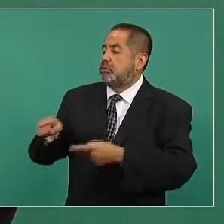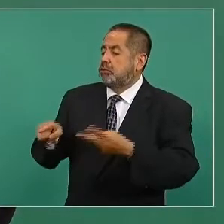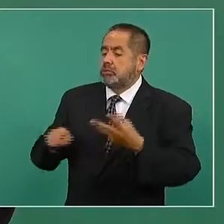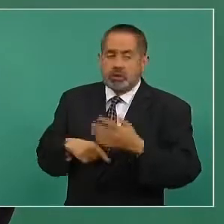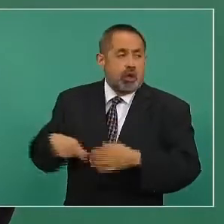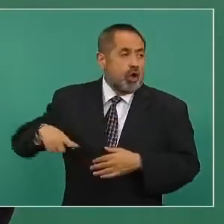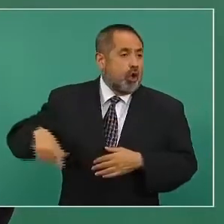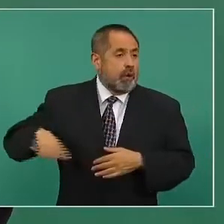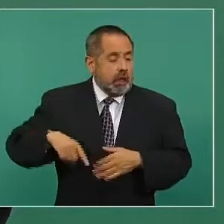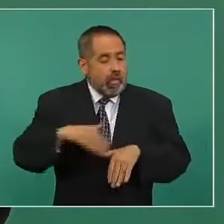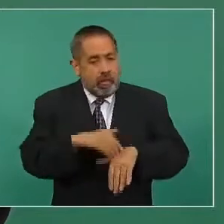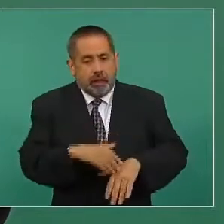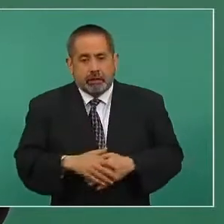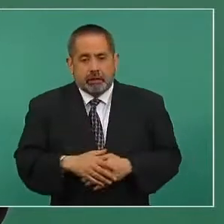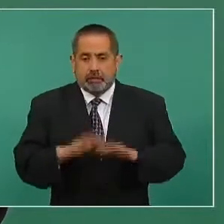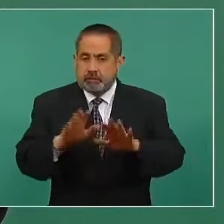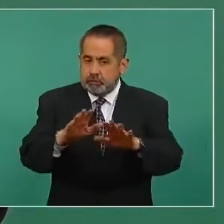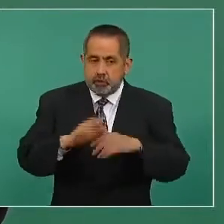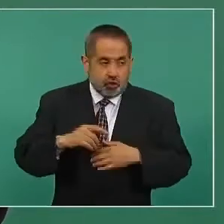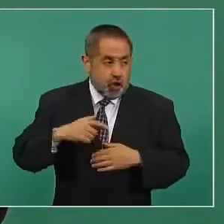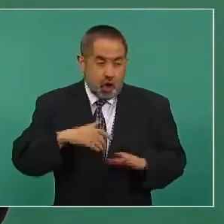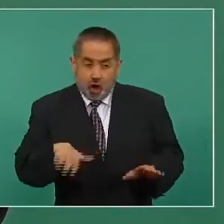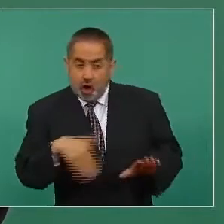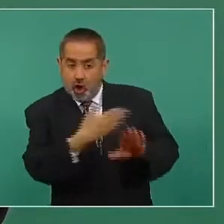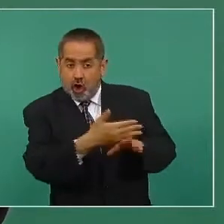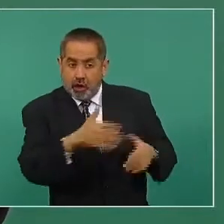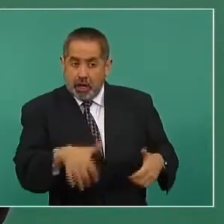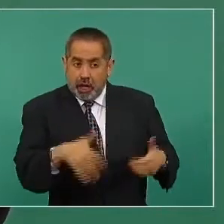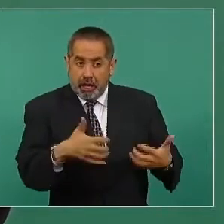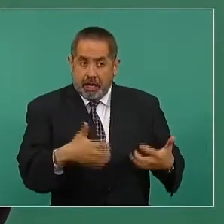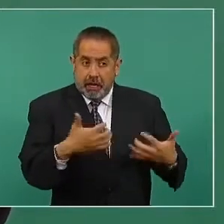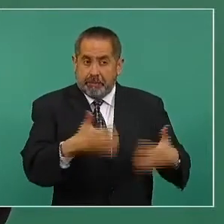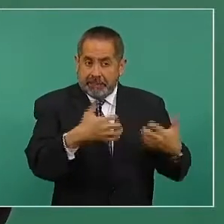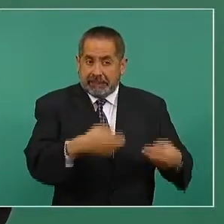Y que conste, no estamos en contra de los empresarios,